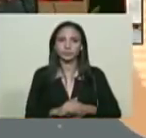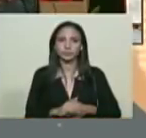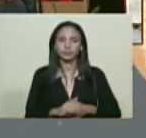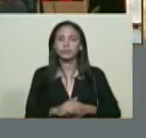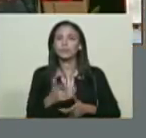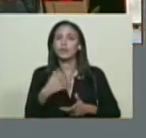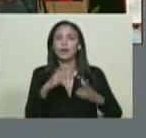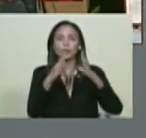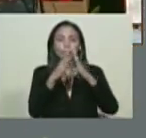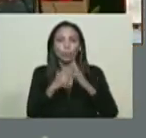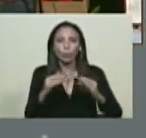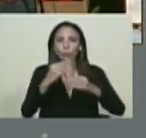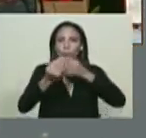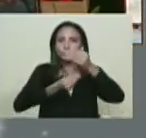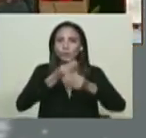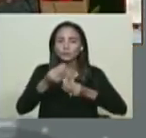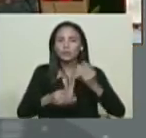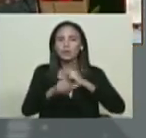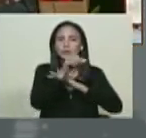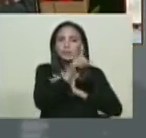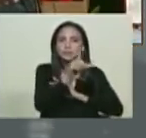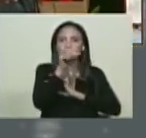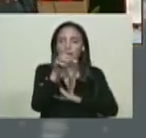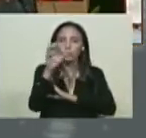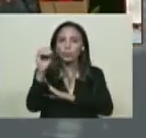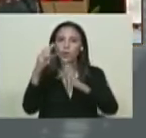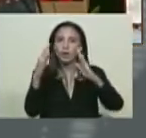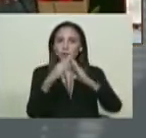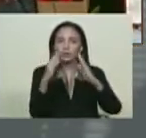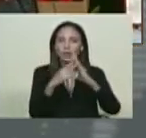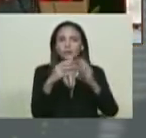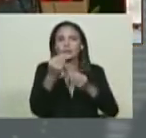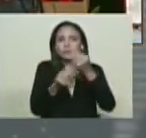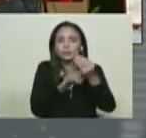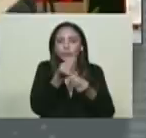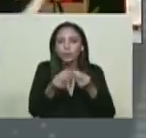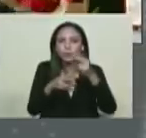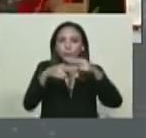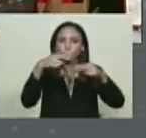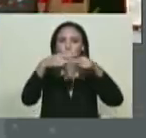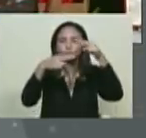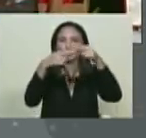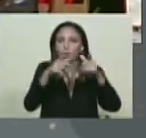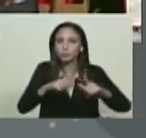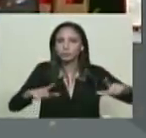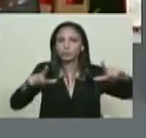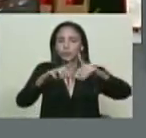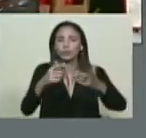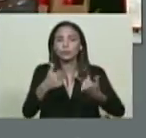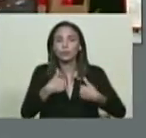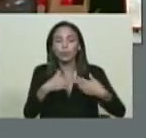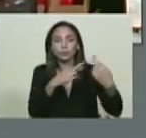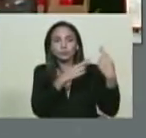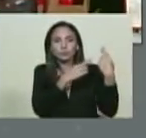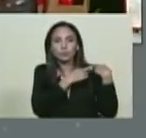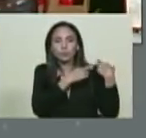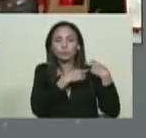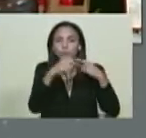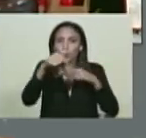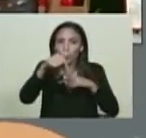de responder las 110 viviendas que no se han construido en el Jarillo. Y me comprometo con ustedes